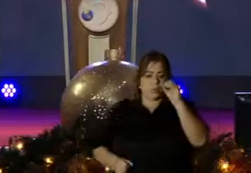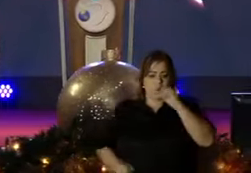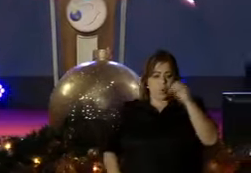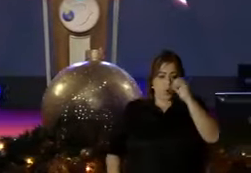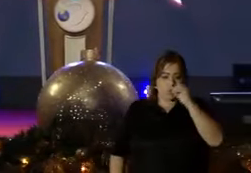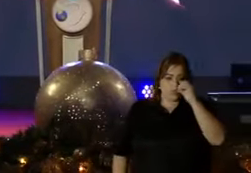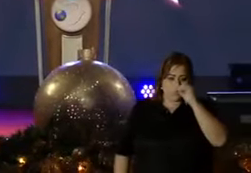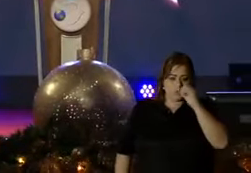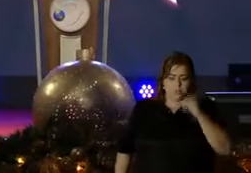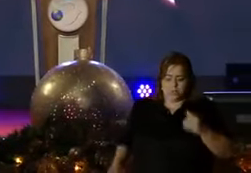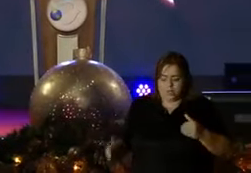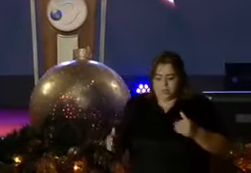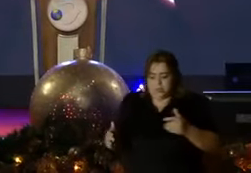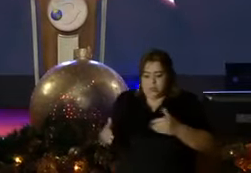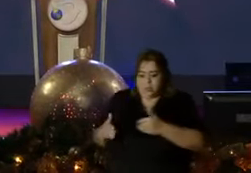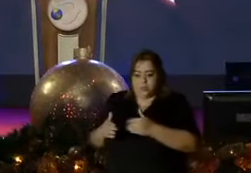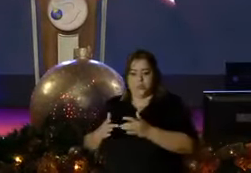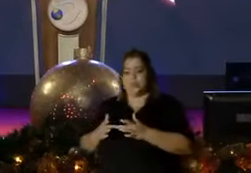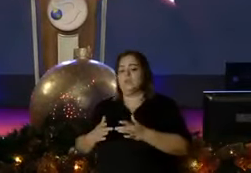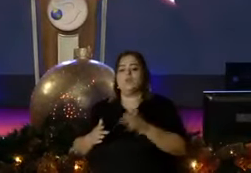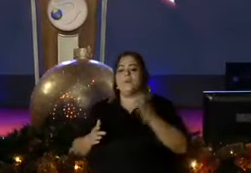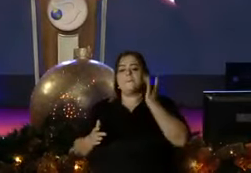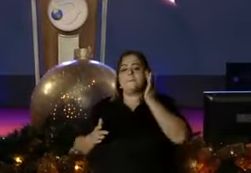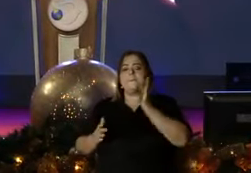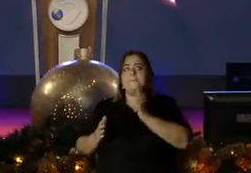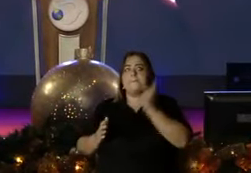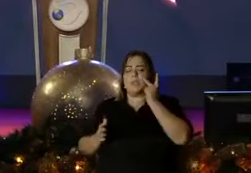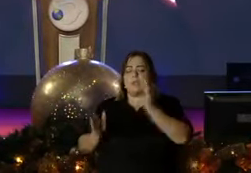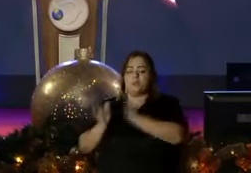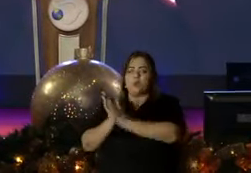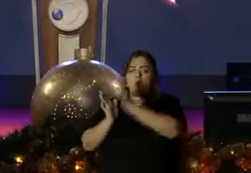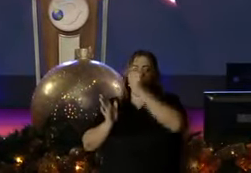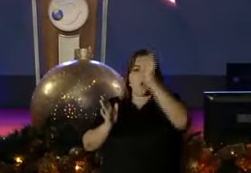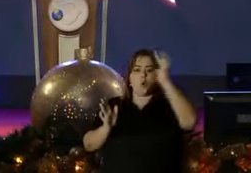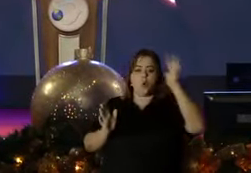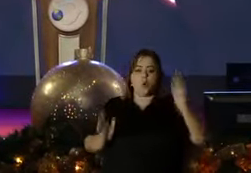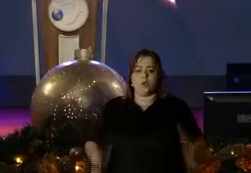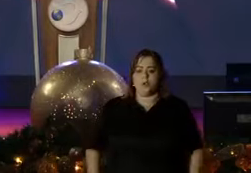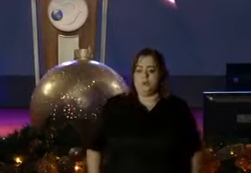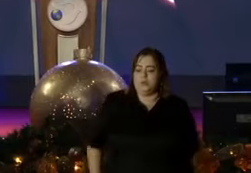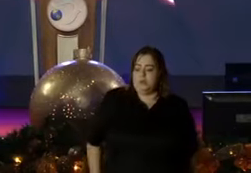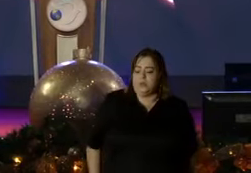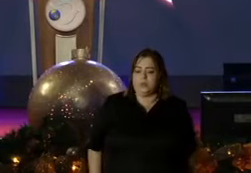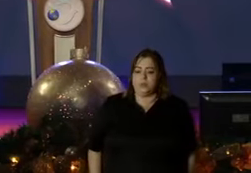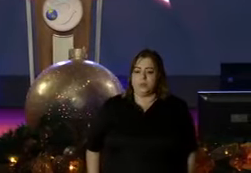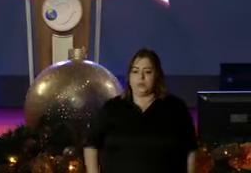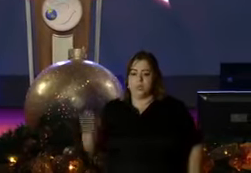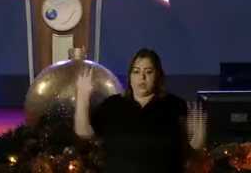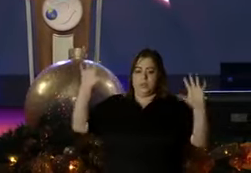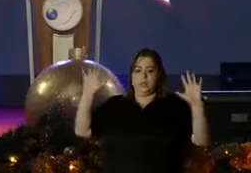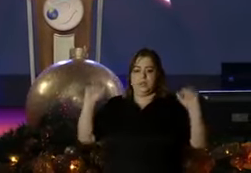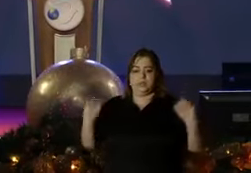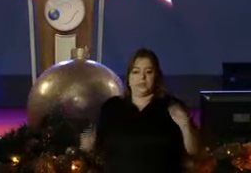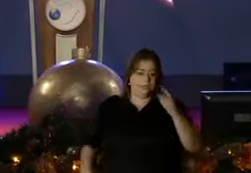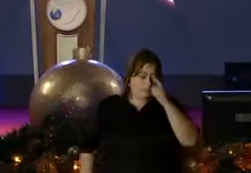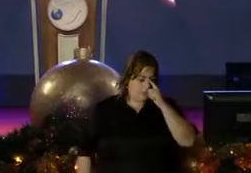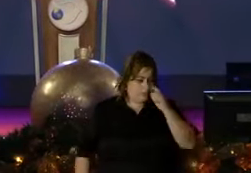acercó, había una pared de gloria, pero pared de gloria. Ella hizo así como que rompió y dijo, ¡ea! ¿Qué es